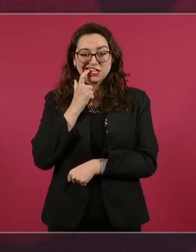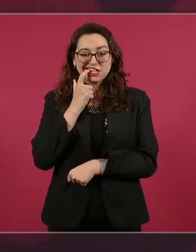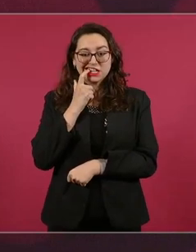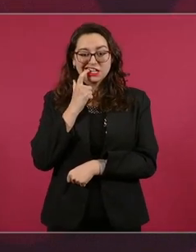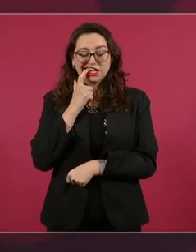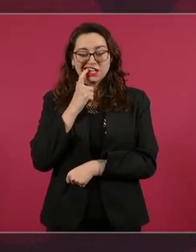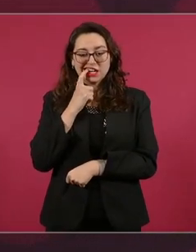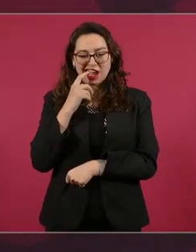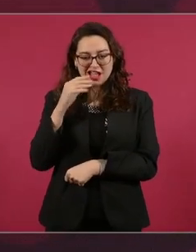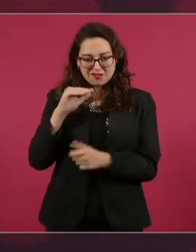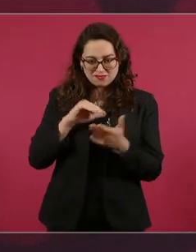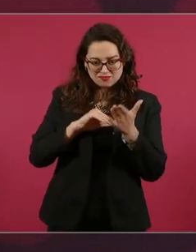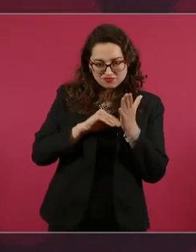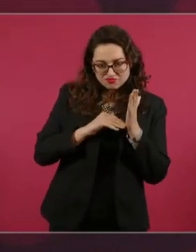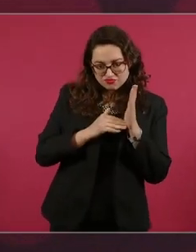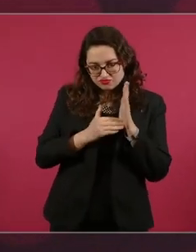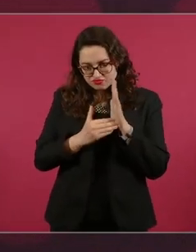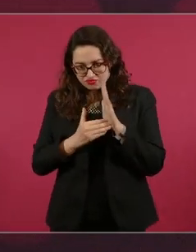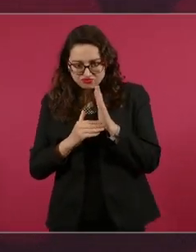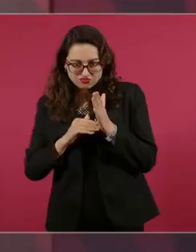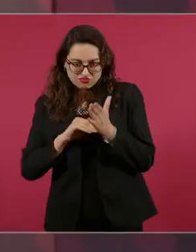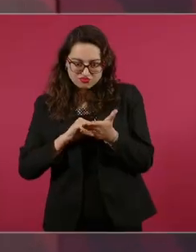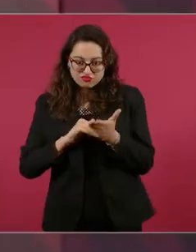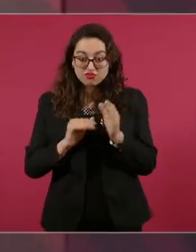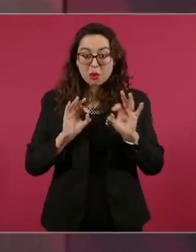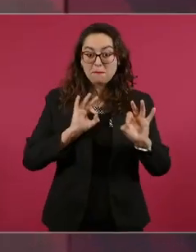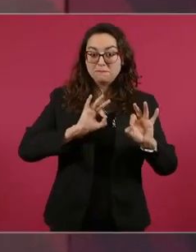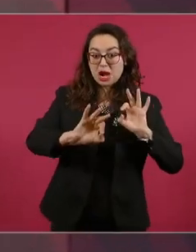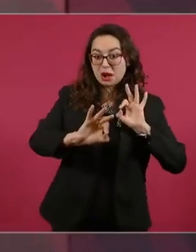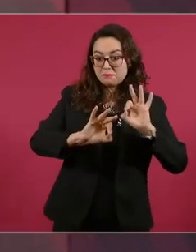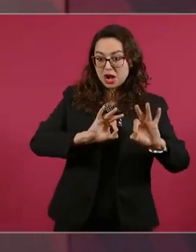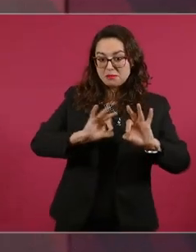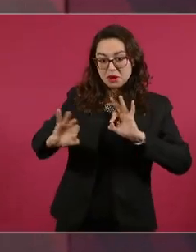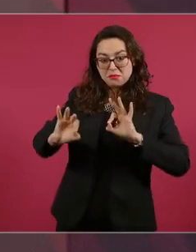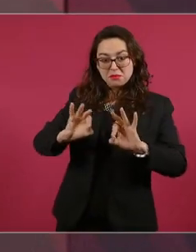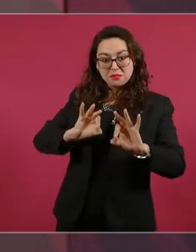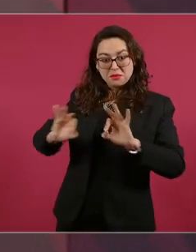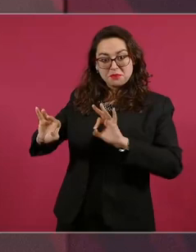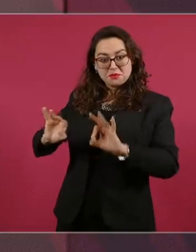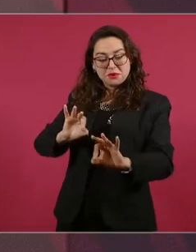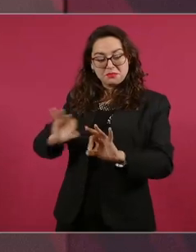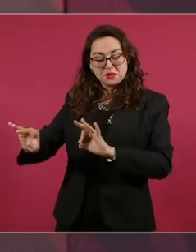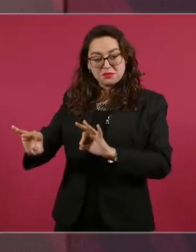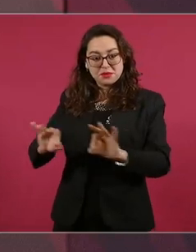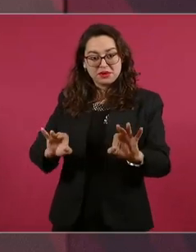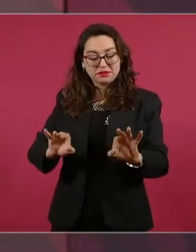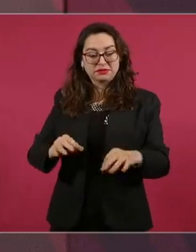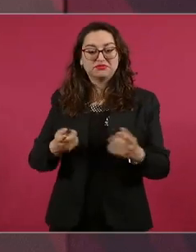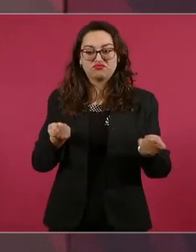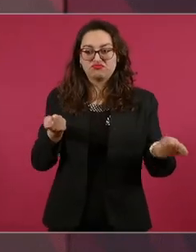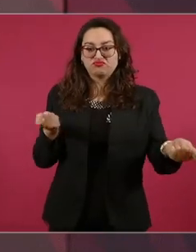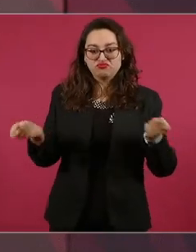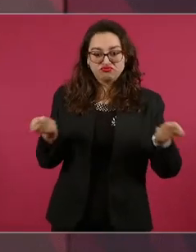herramientas, estos instrumentos, estos métodos de manipulación y de